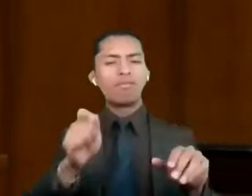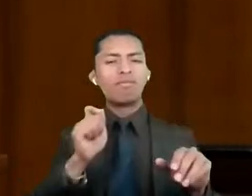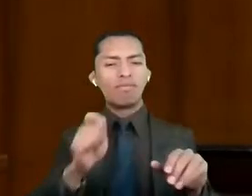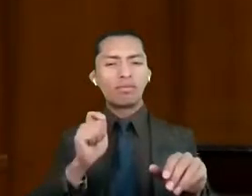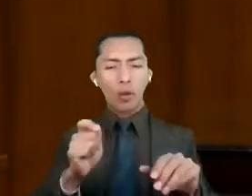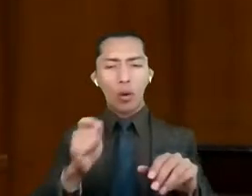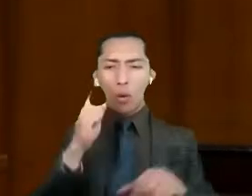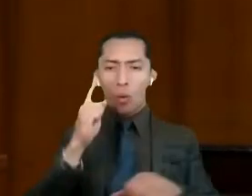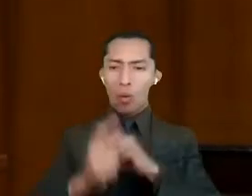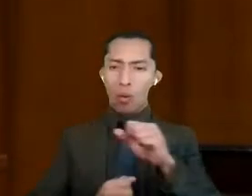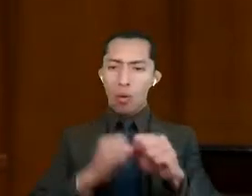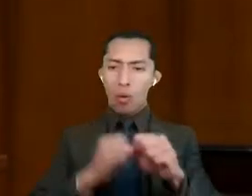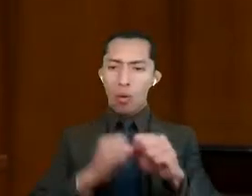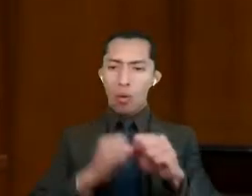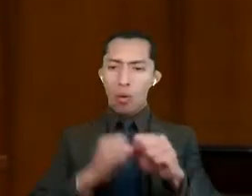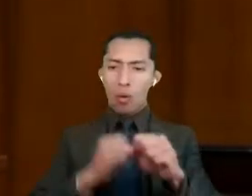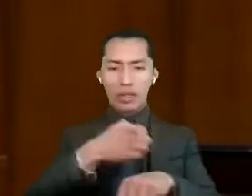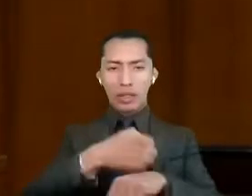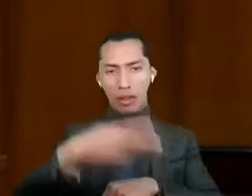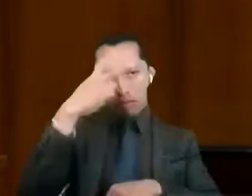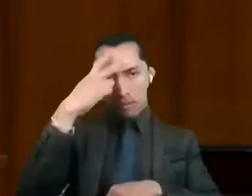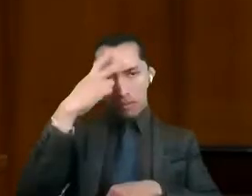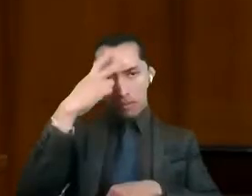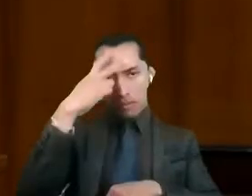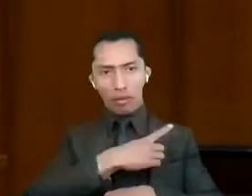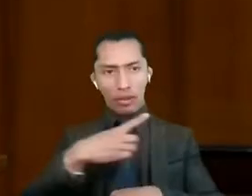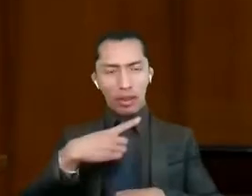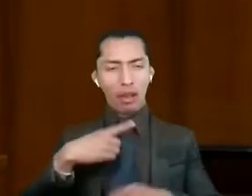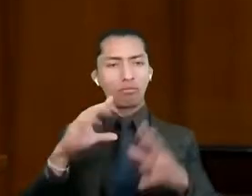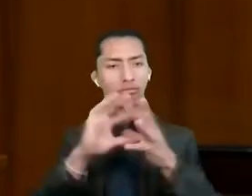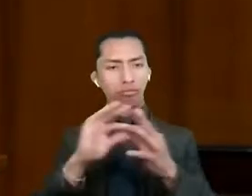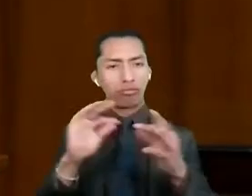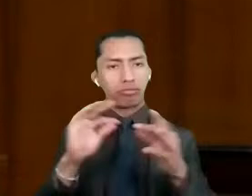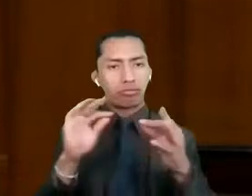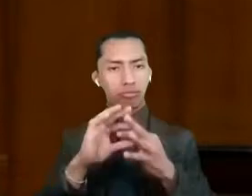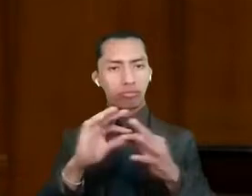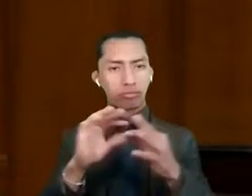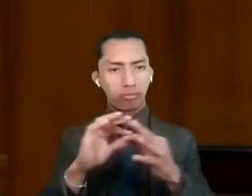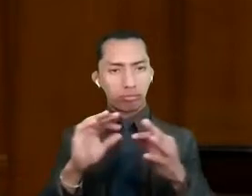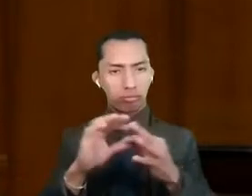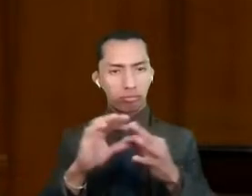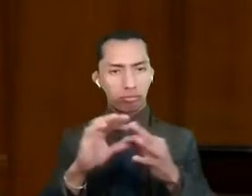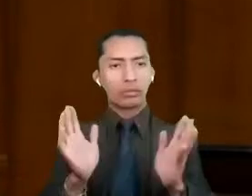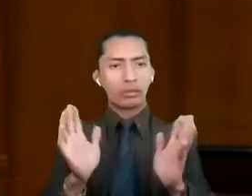año en el Estado de México y que se ha venido arrastrando en los años